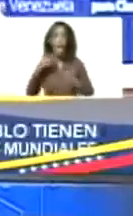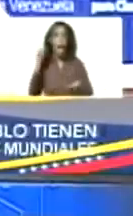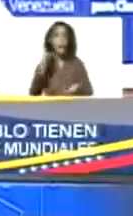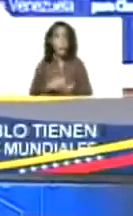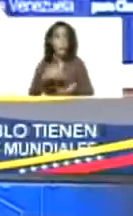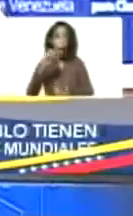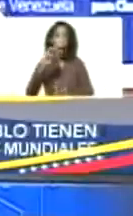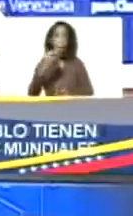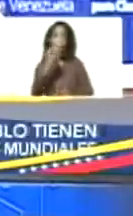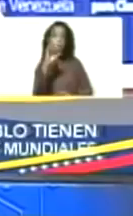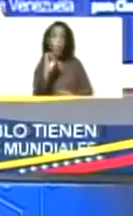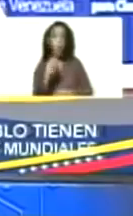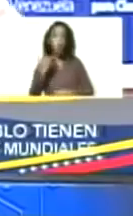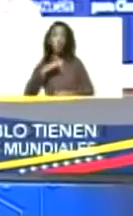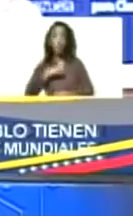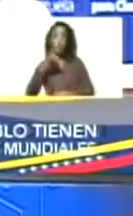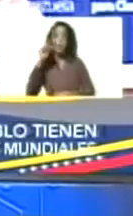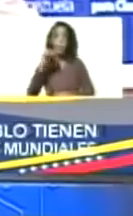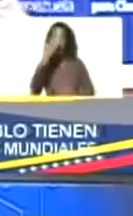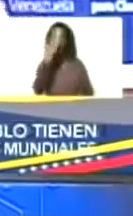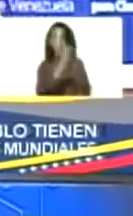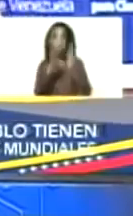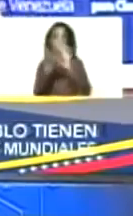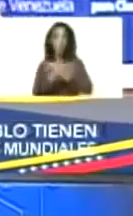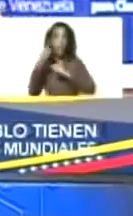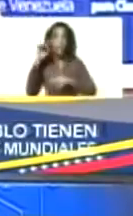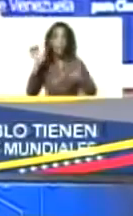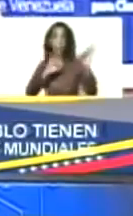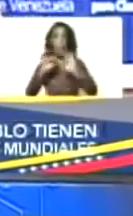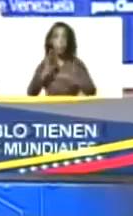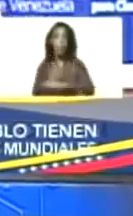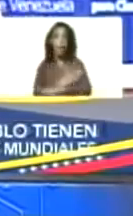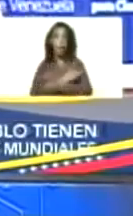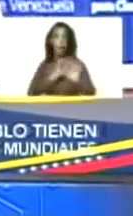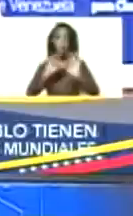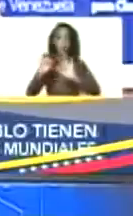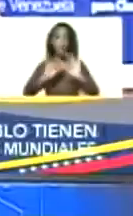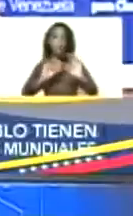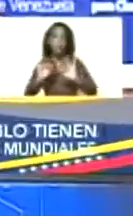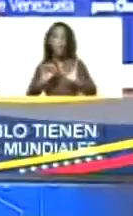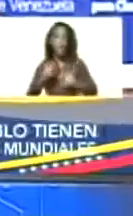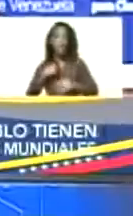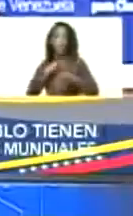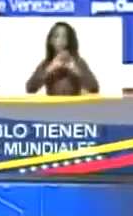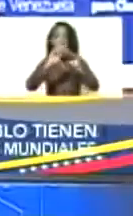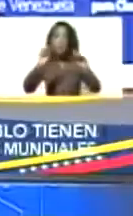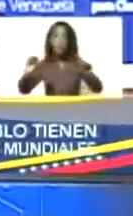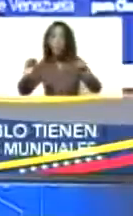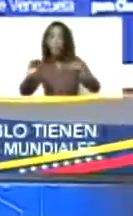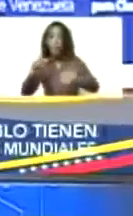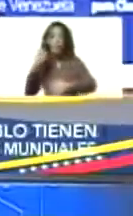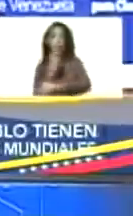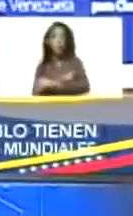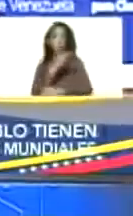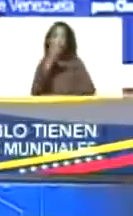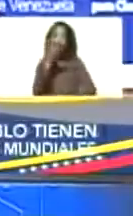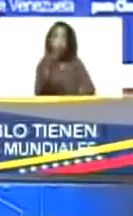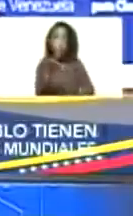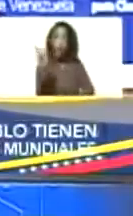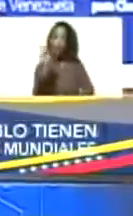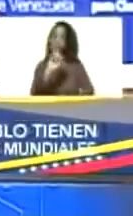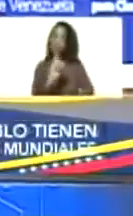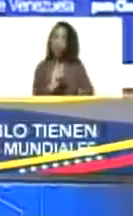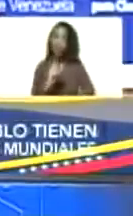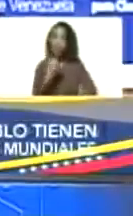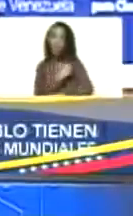también la vamos a enfrentar, vamos a estar preparados. Y yo llamo a la gente a vacunarse. Si usted no se ha vacunado, levante